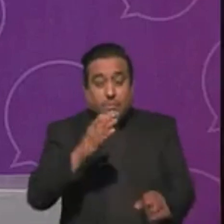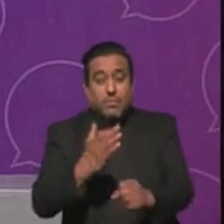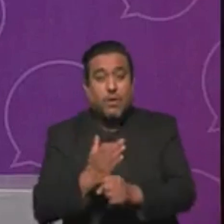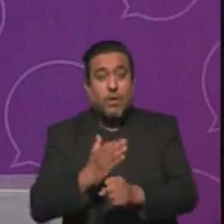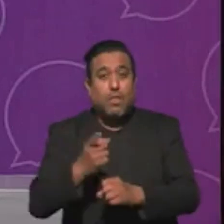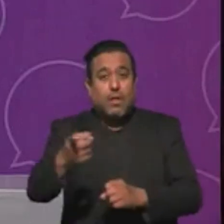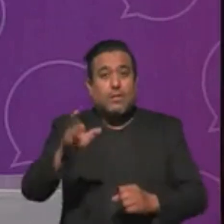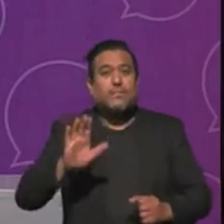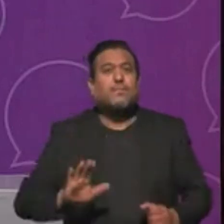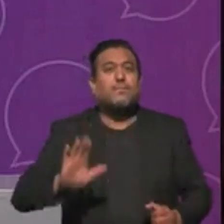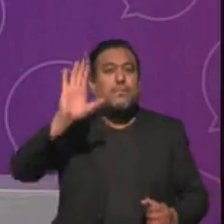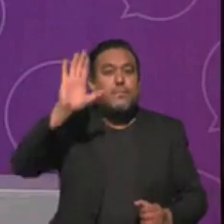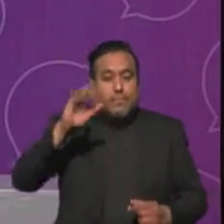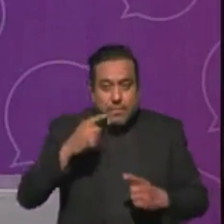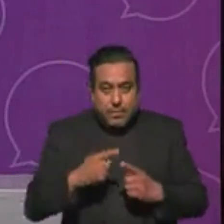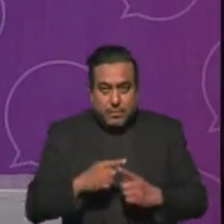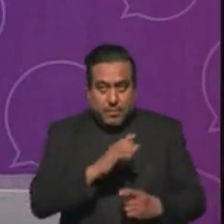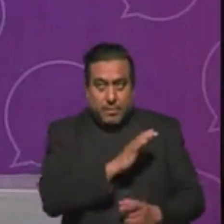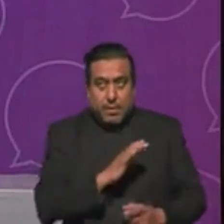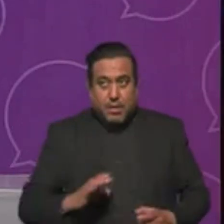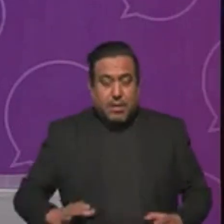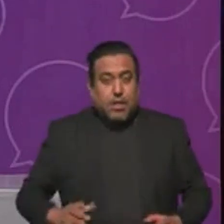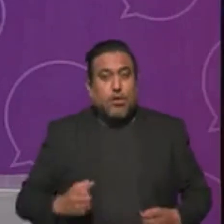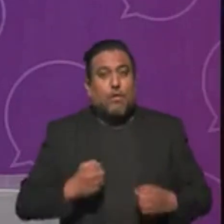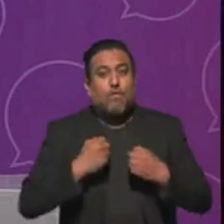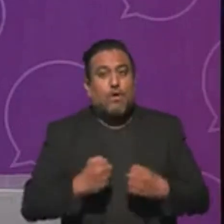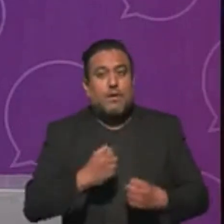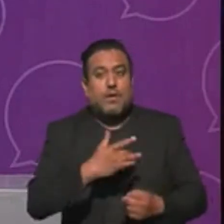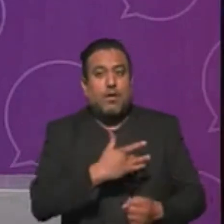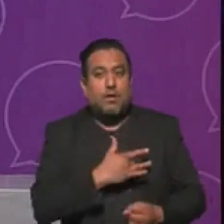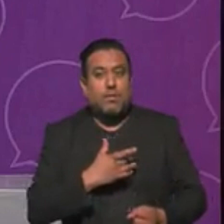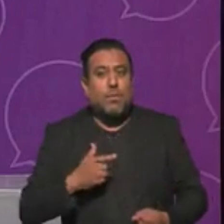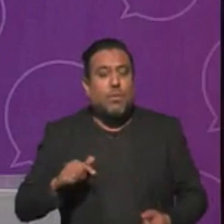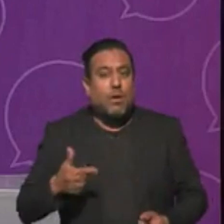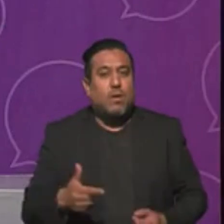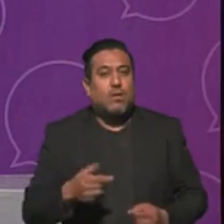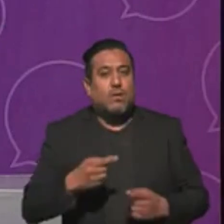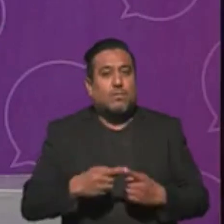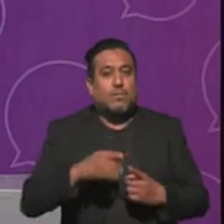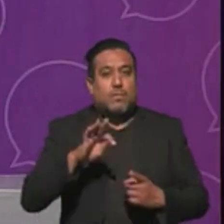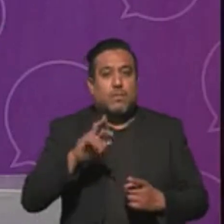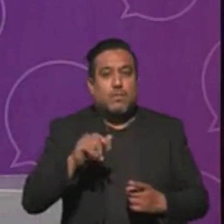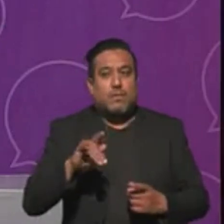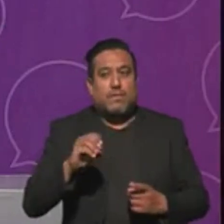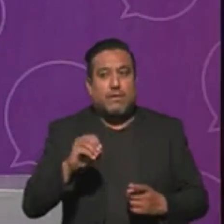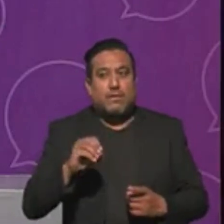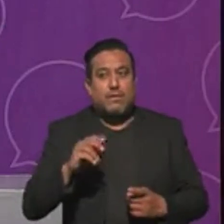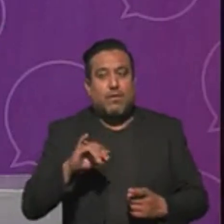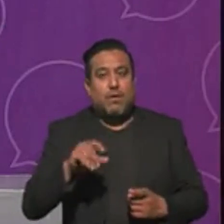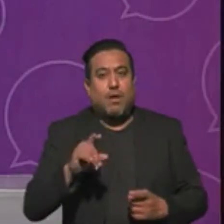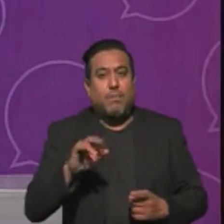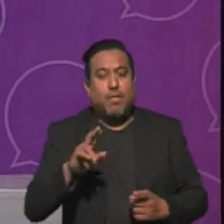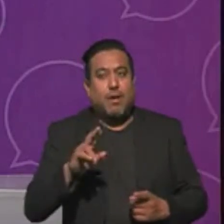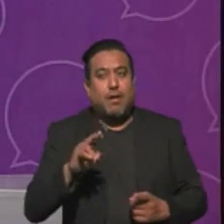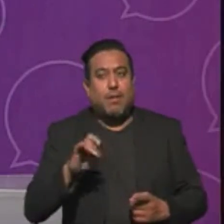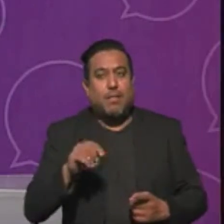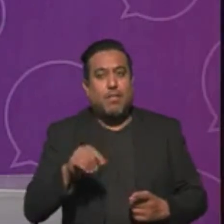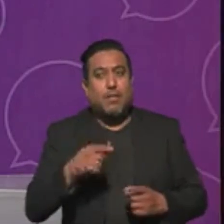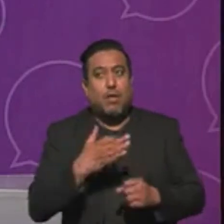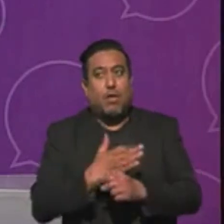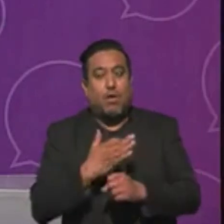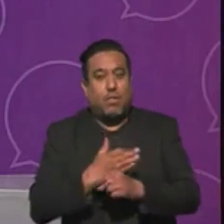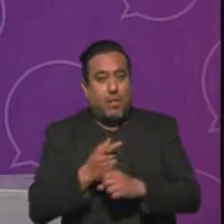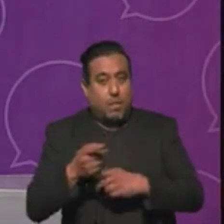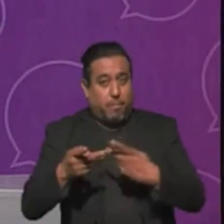parte del candidato de la coalición fuerza y corazón por Guanajuato Francisco Javier Mendoza Márquez están ahorita preparando el